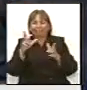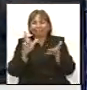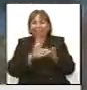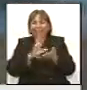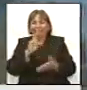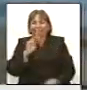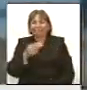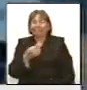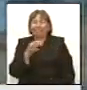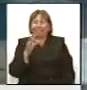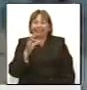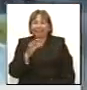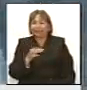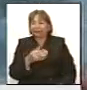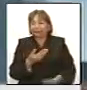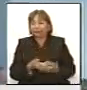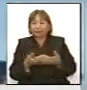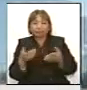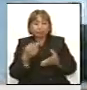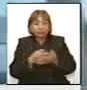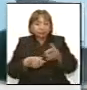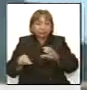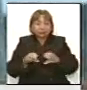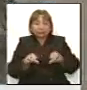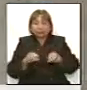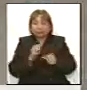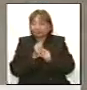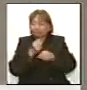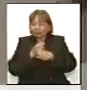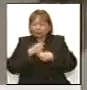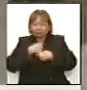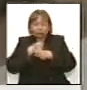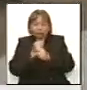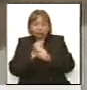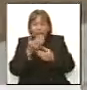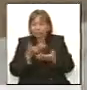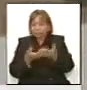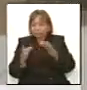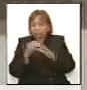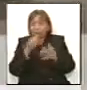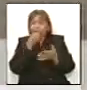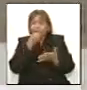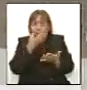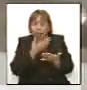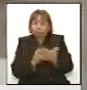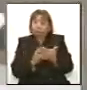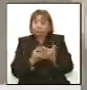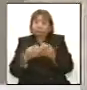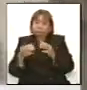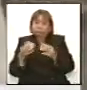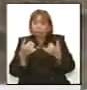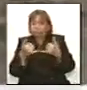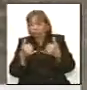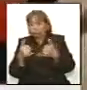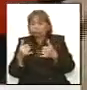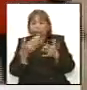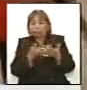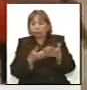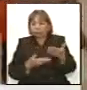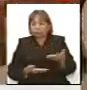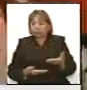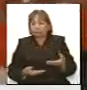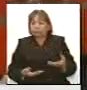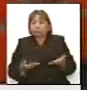2019. La finalidad es que se logre culminar las últimas obras que se requieren para una buena realización de los Juegos Deportivos en materia